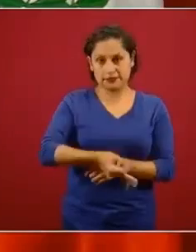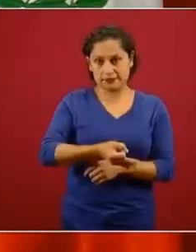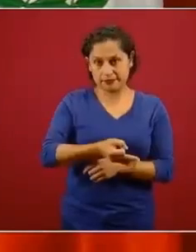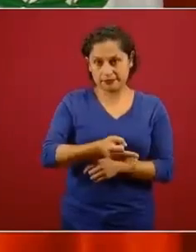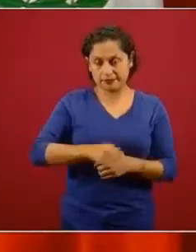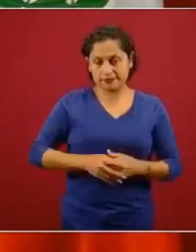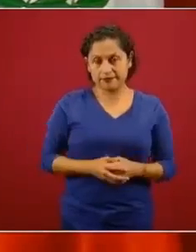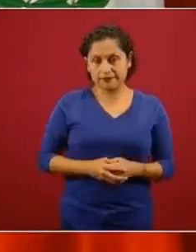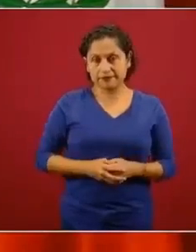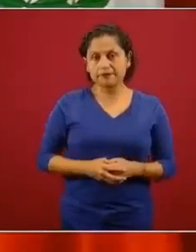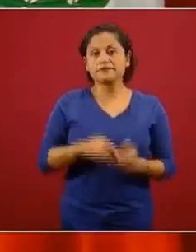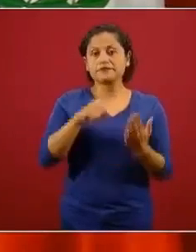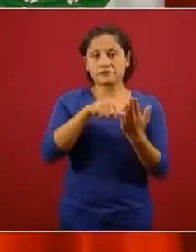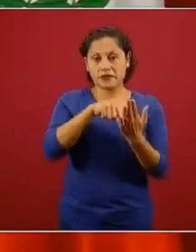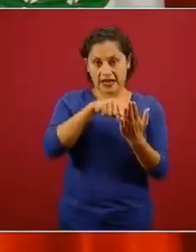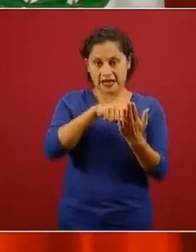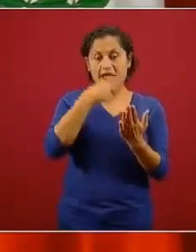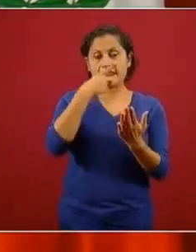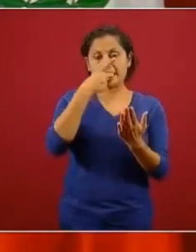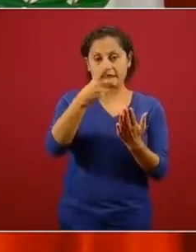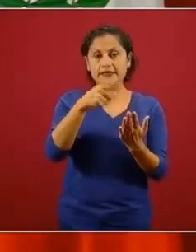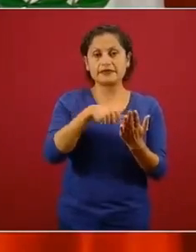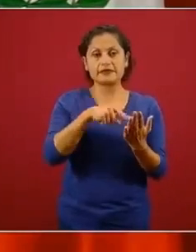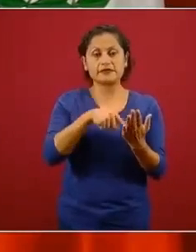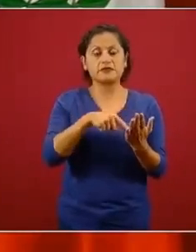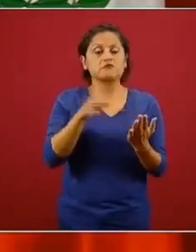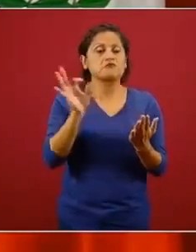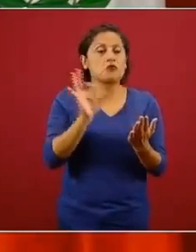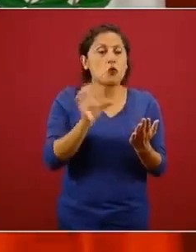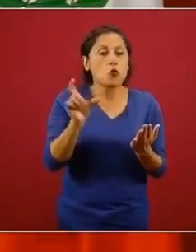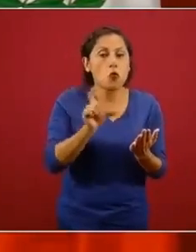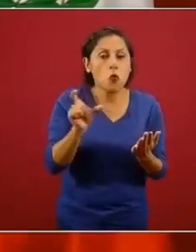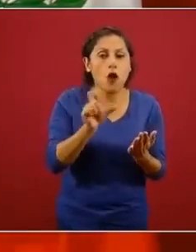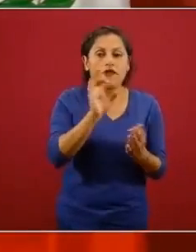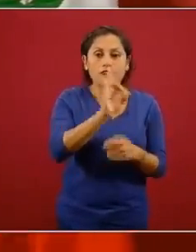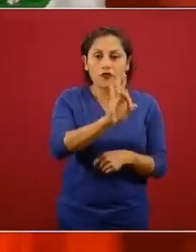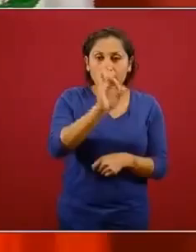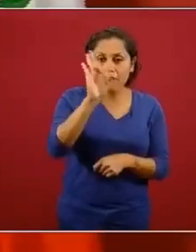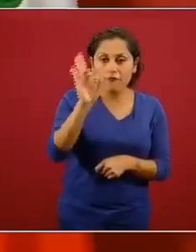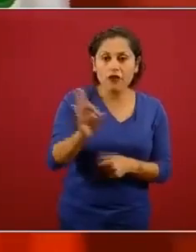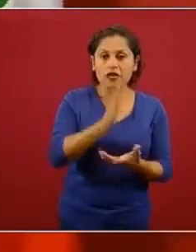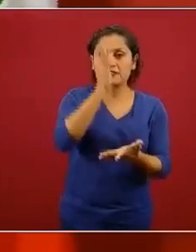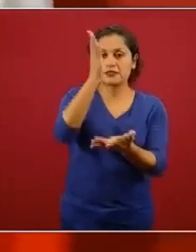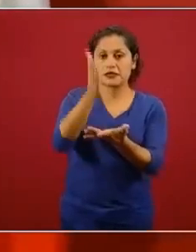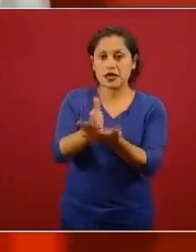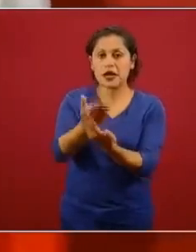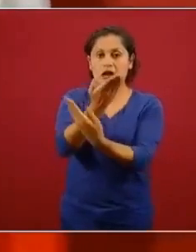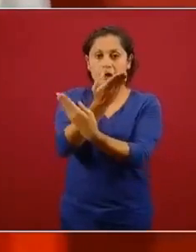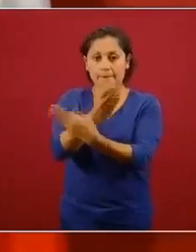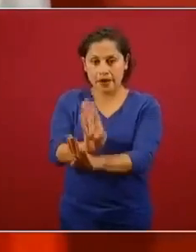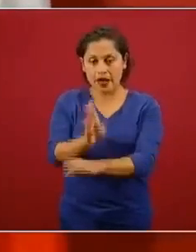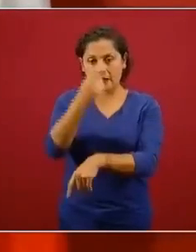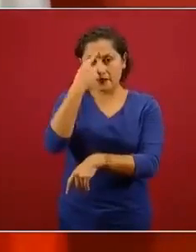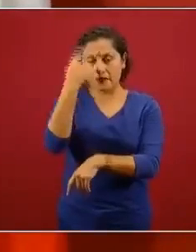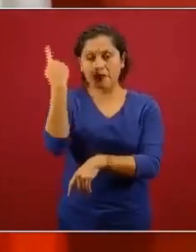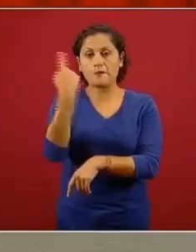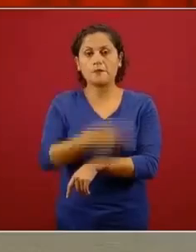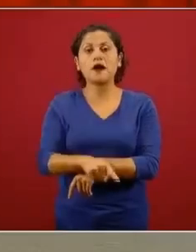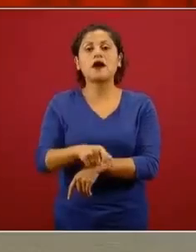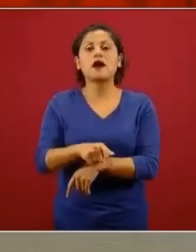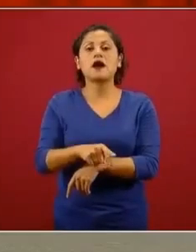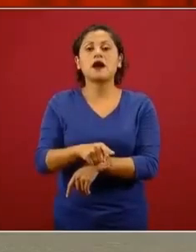y se les indicaba que tenían que pasar en cierto día a cierta hora a uno de estos tres bancos a tener